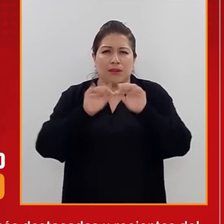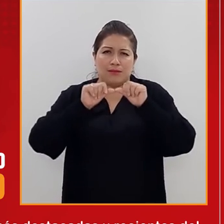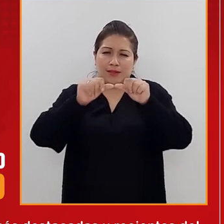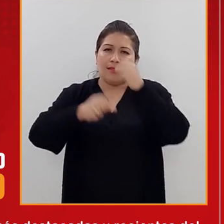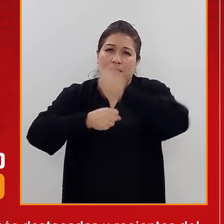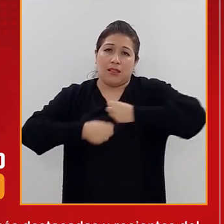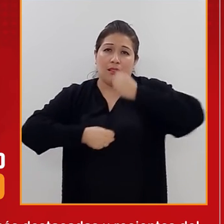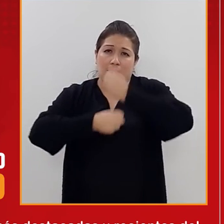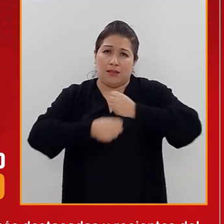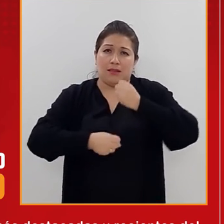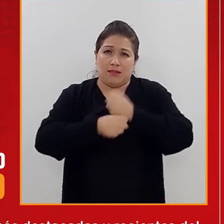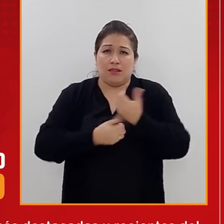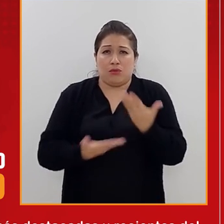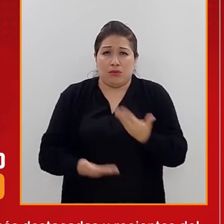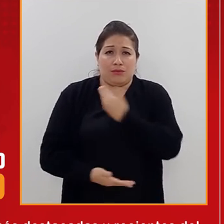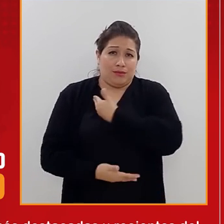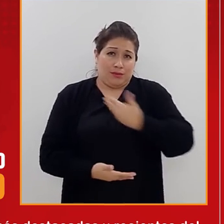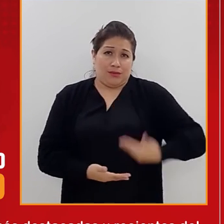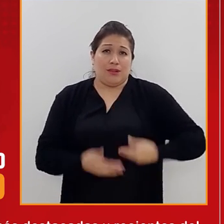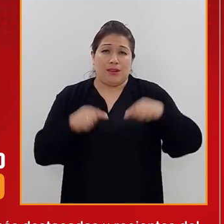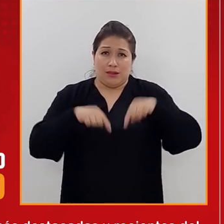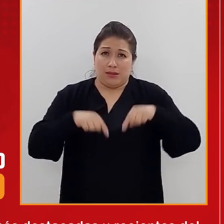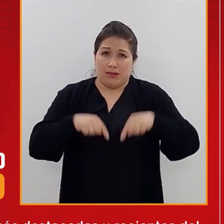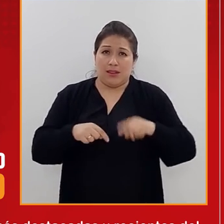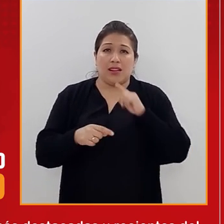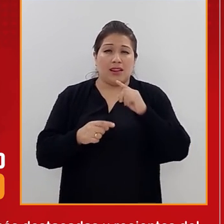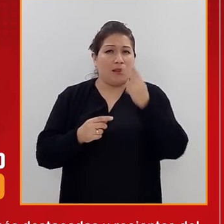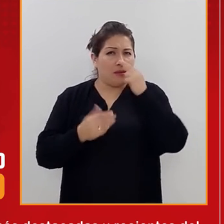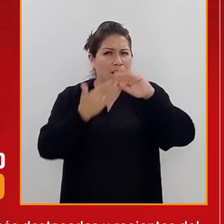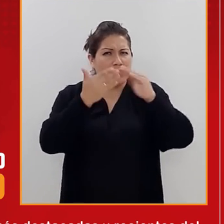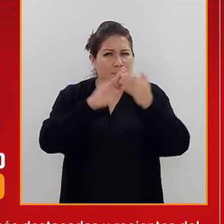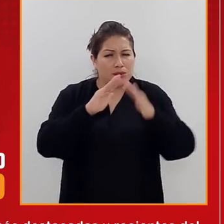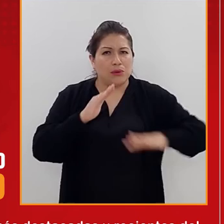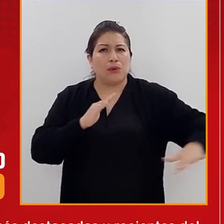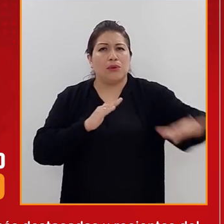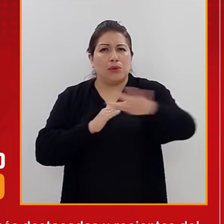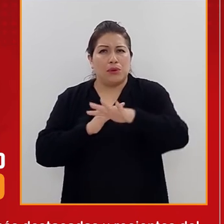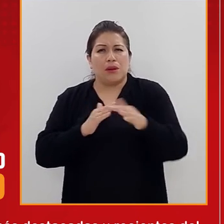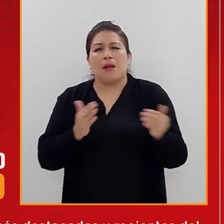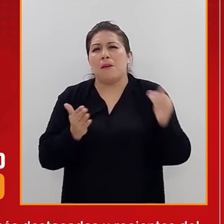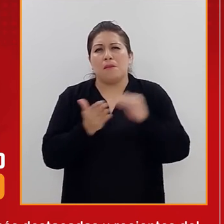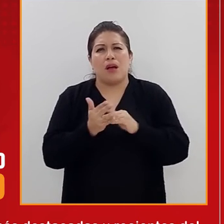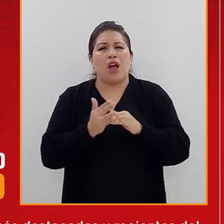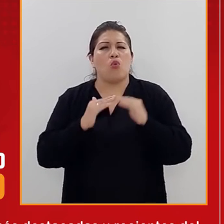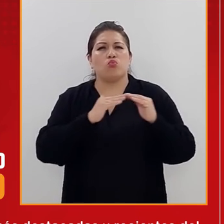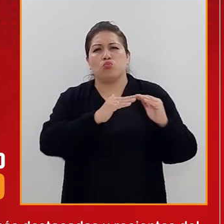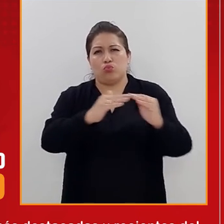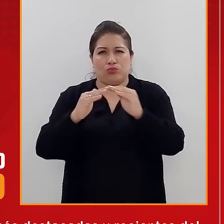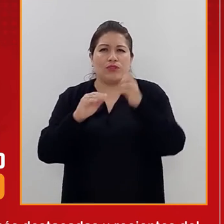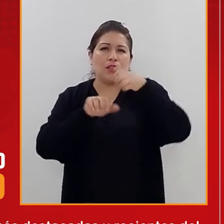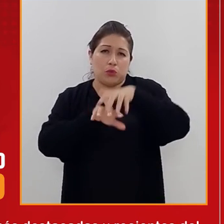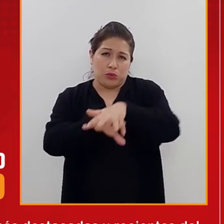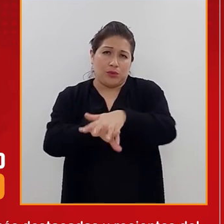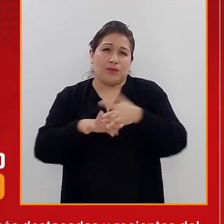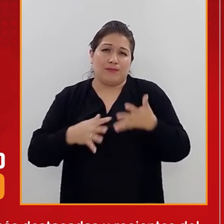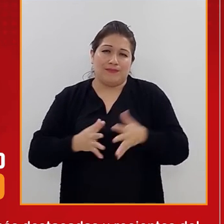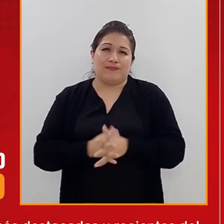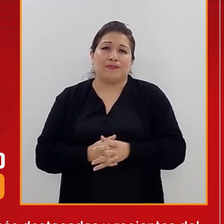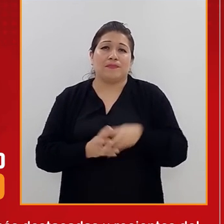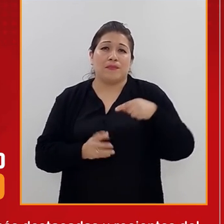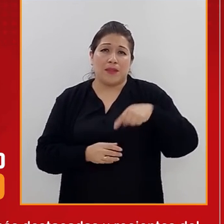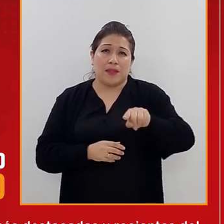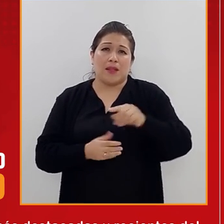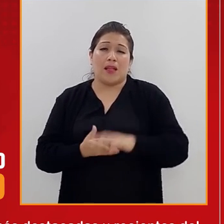resulta importante seguir trabajando como Estado y desde la sociedad civil por una sociedad más justa